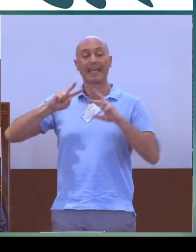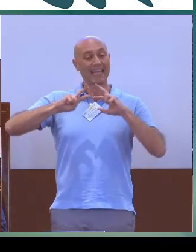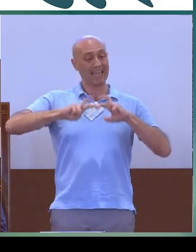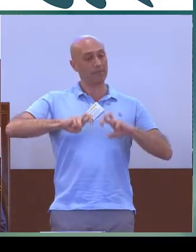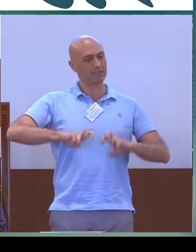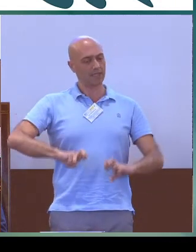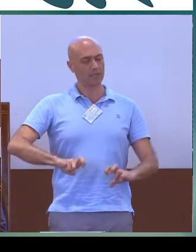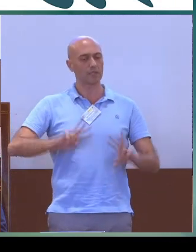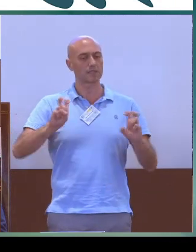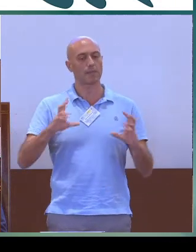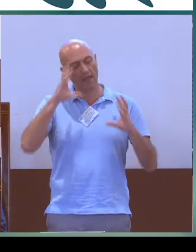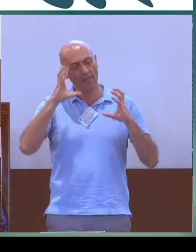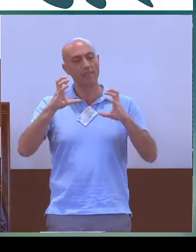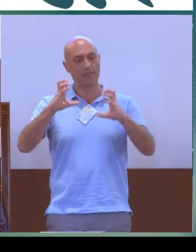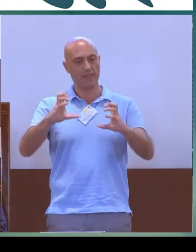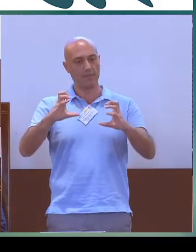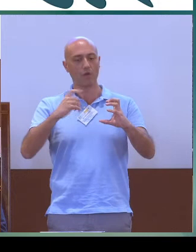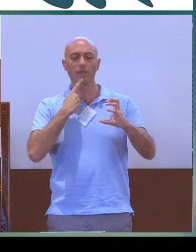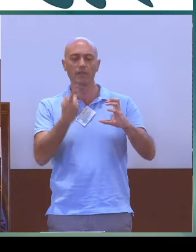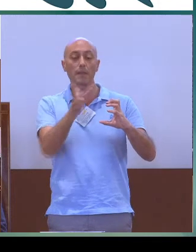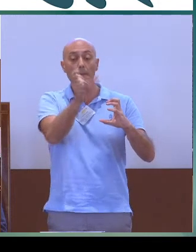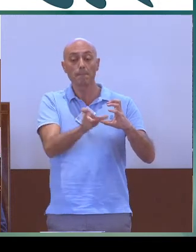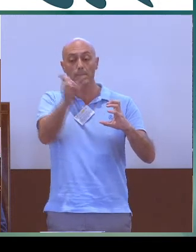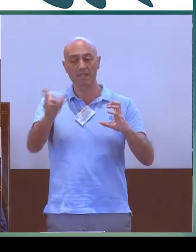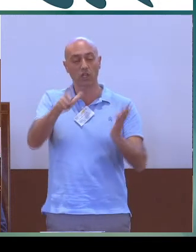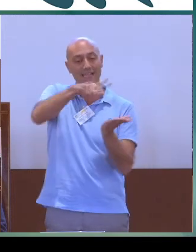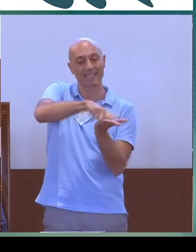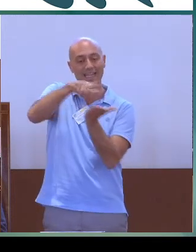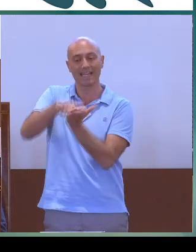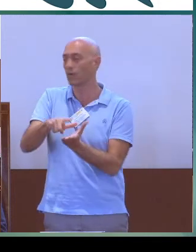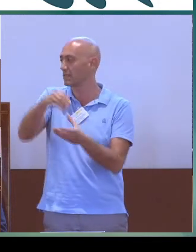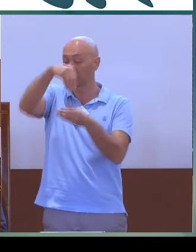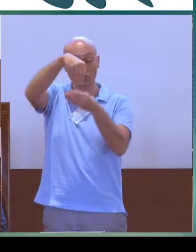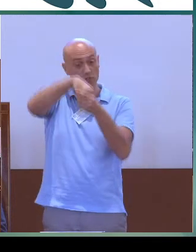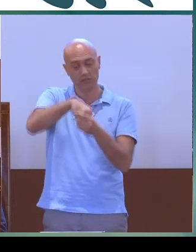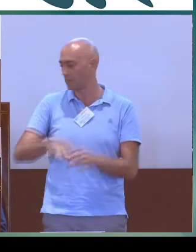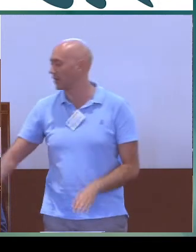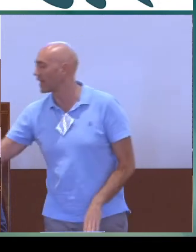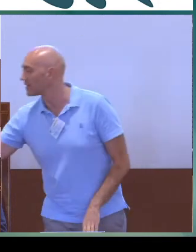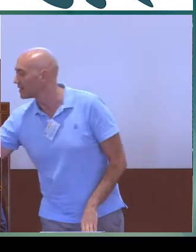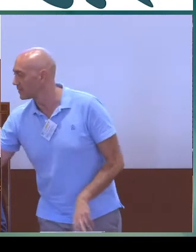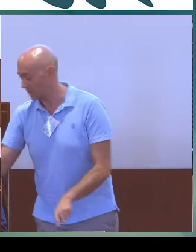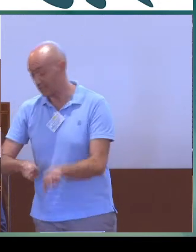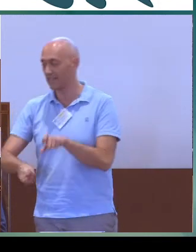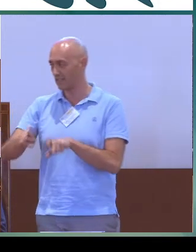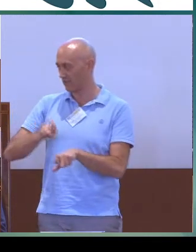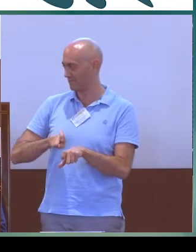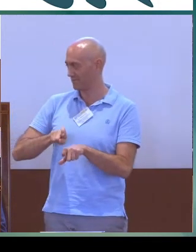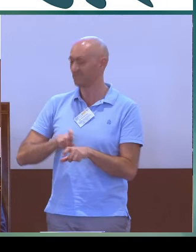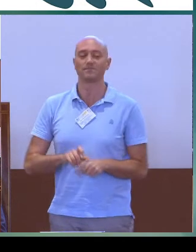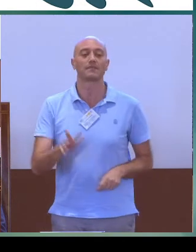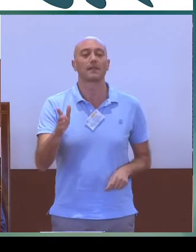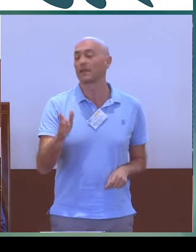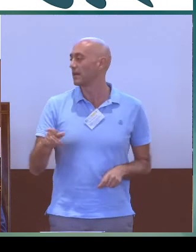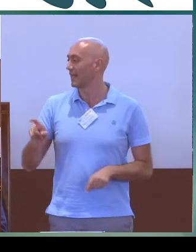A eso llamamos activación paralela. La activación paralela puede ocurrir.